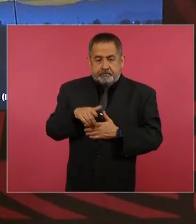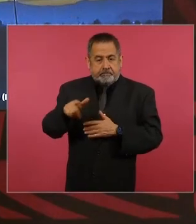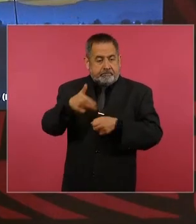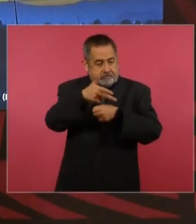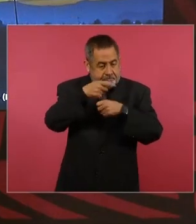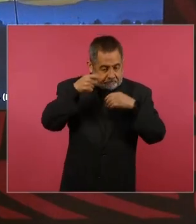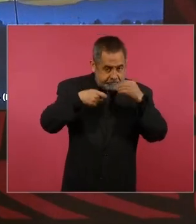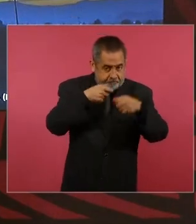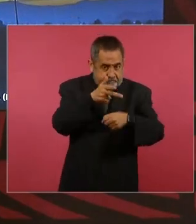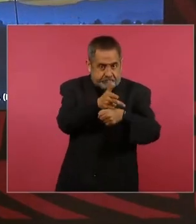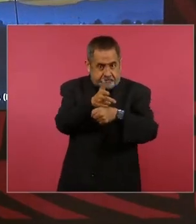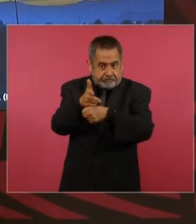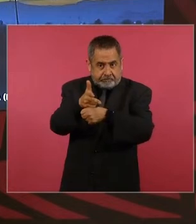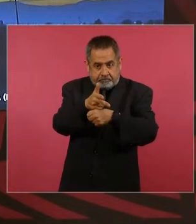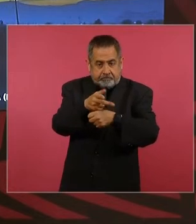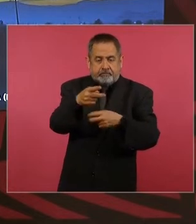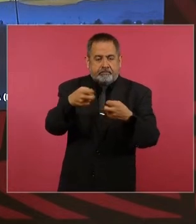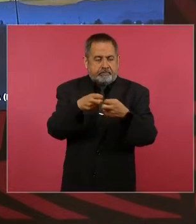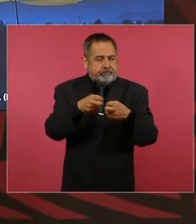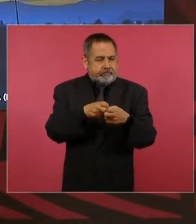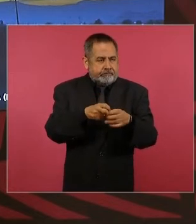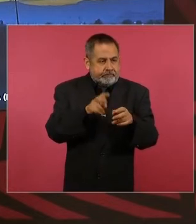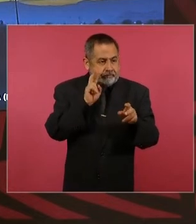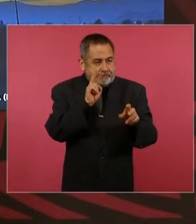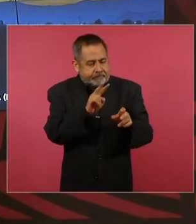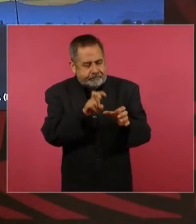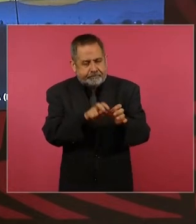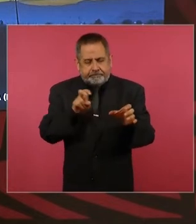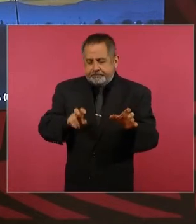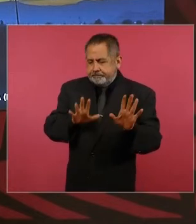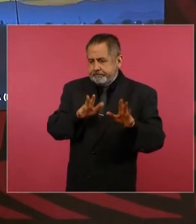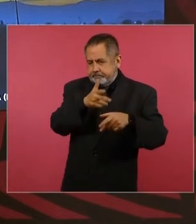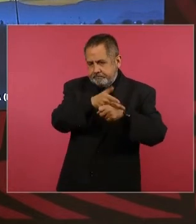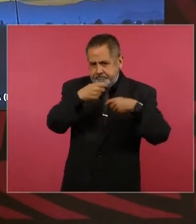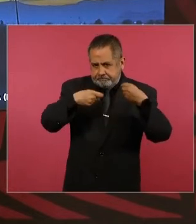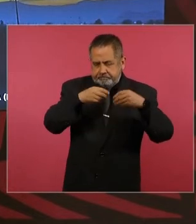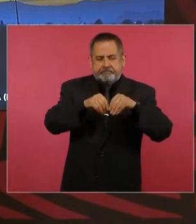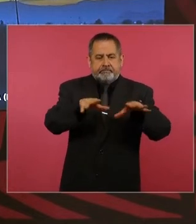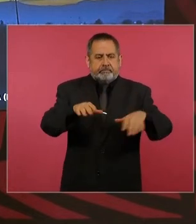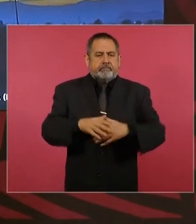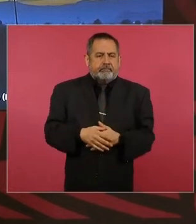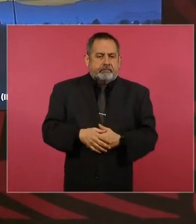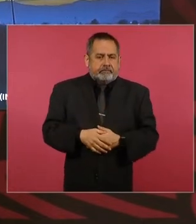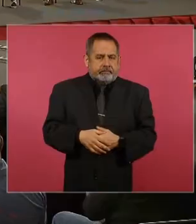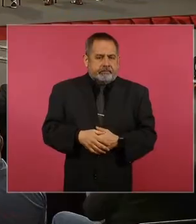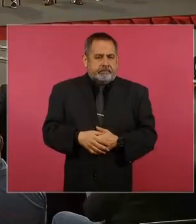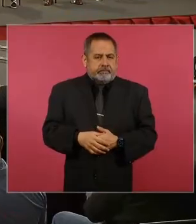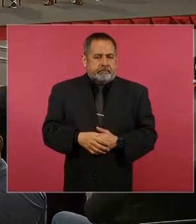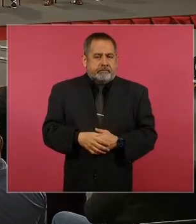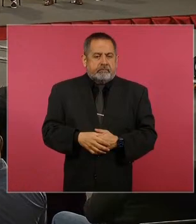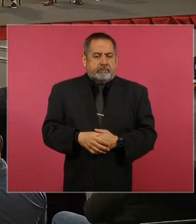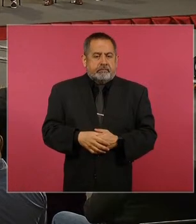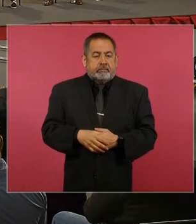grabando porque estaba muy nerviosa, entonces preferí irme. Y es que esto suele suceder.